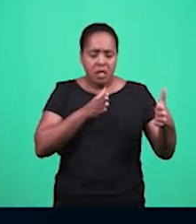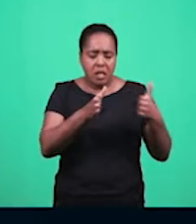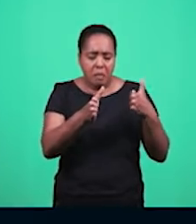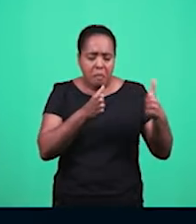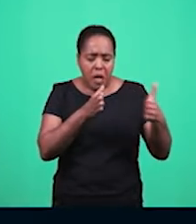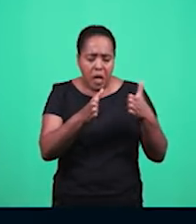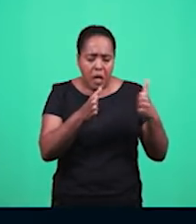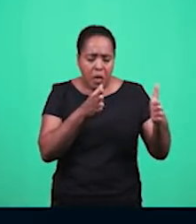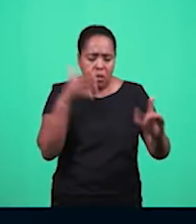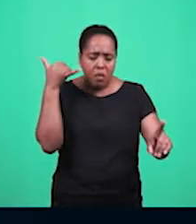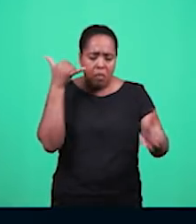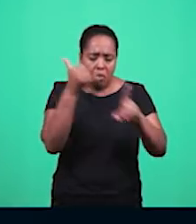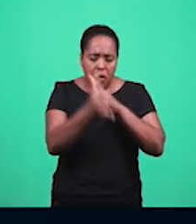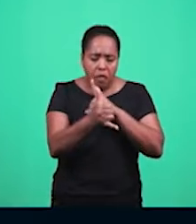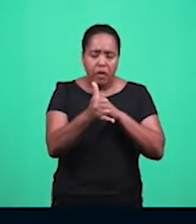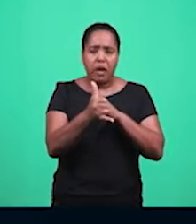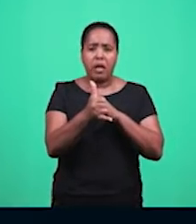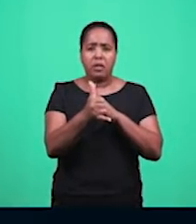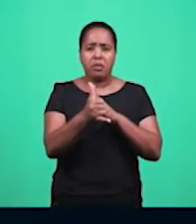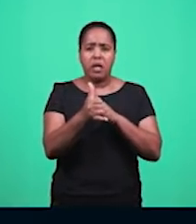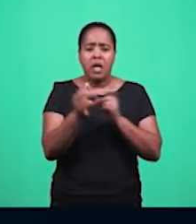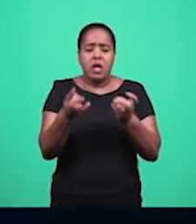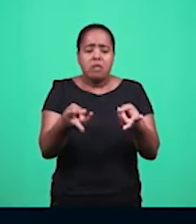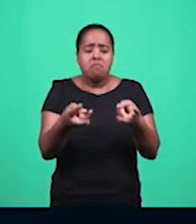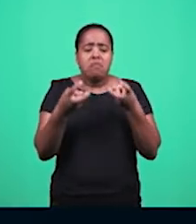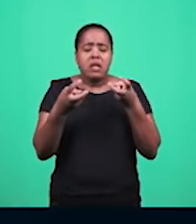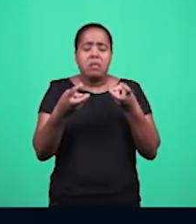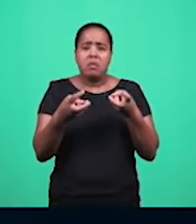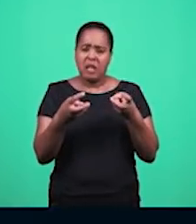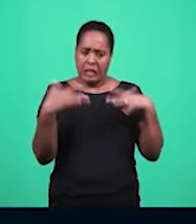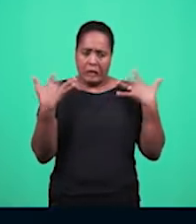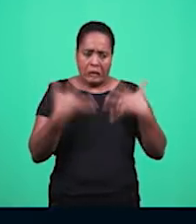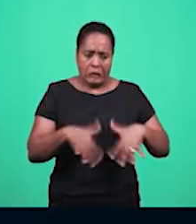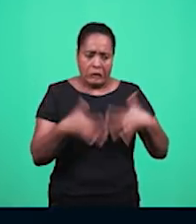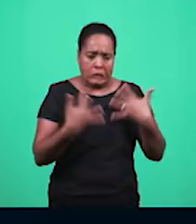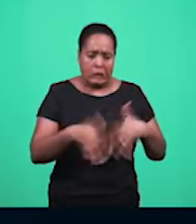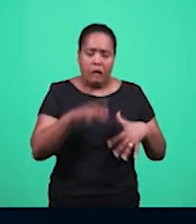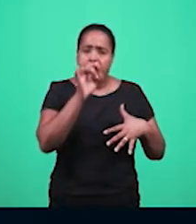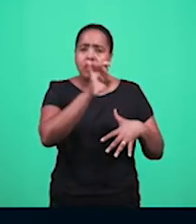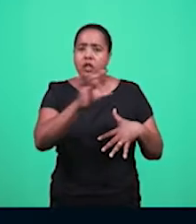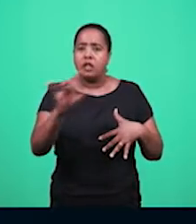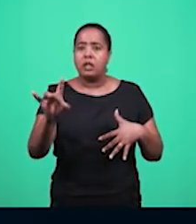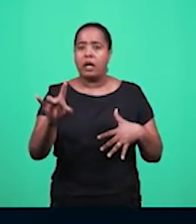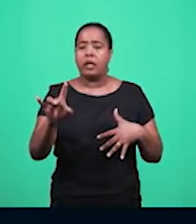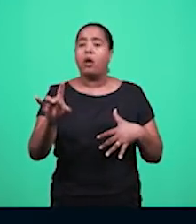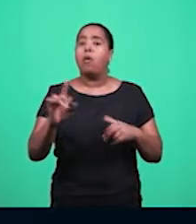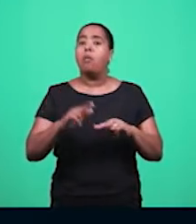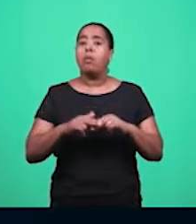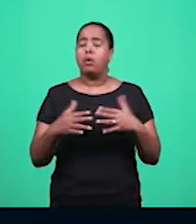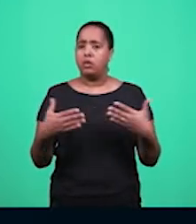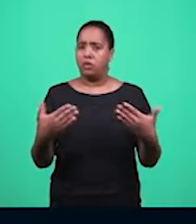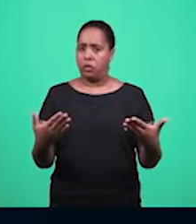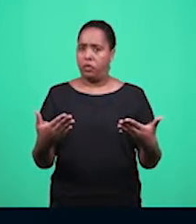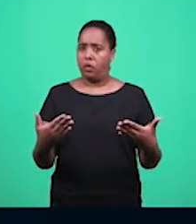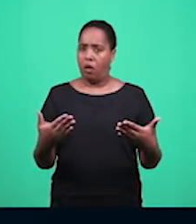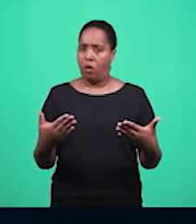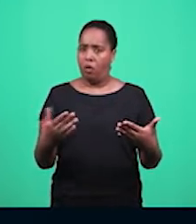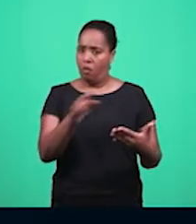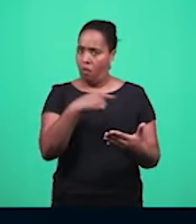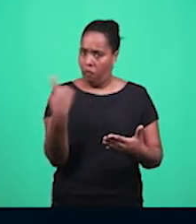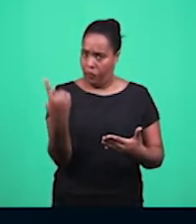nada está pasando flexiones de cada uno de nosotros porque la iglesia